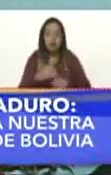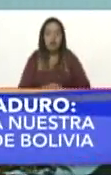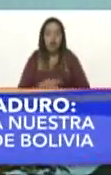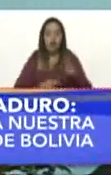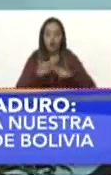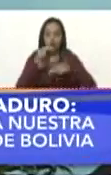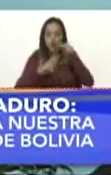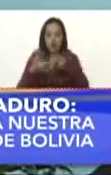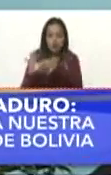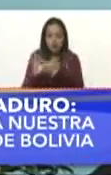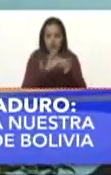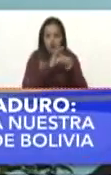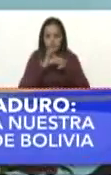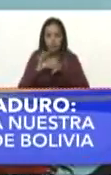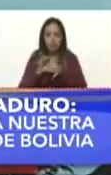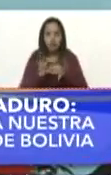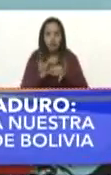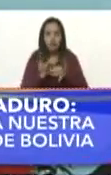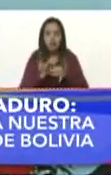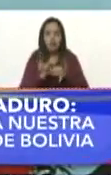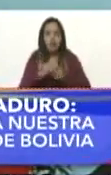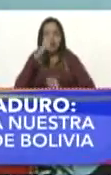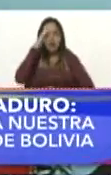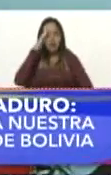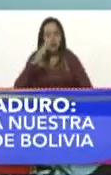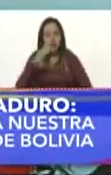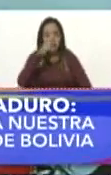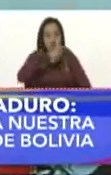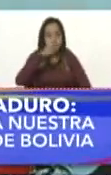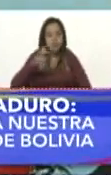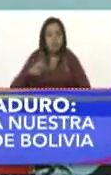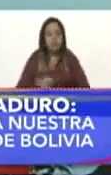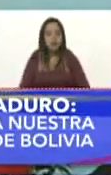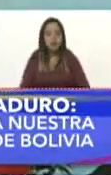construyendo la unión cívico-militar,